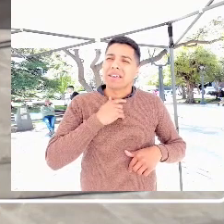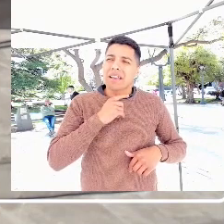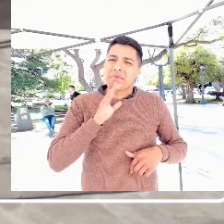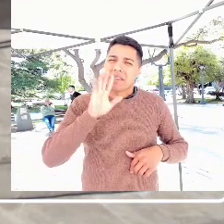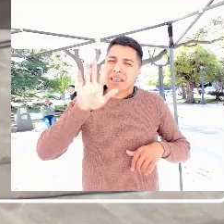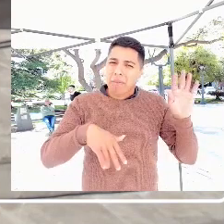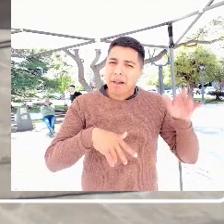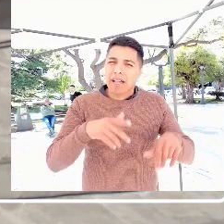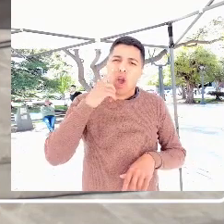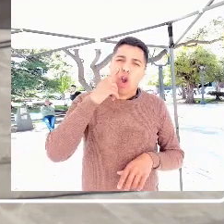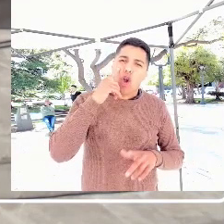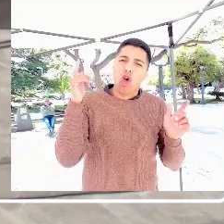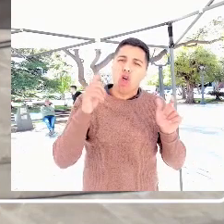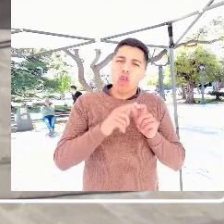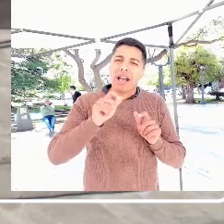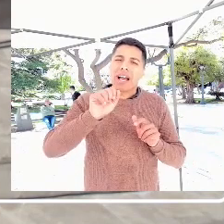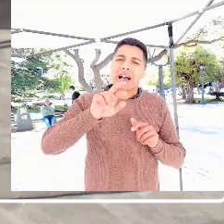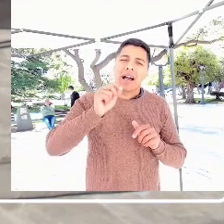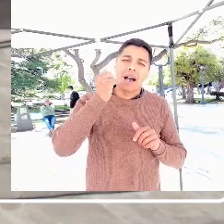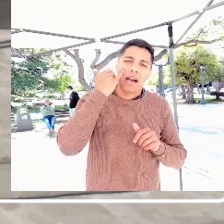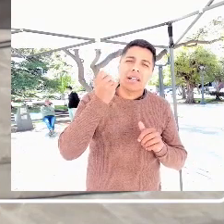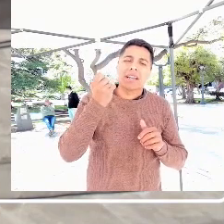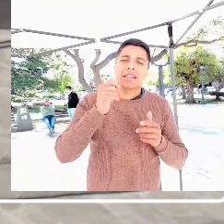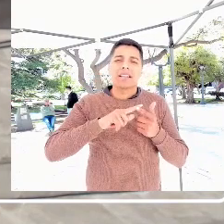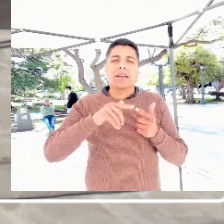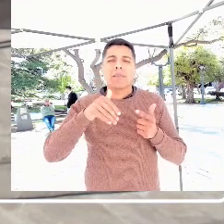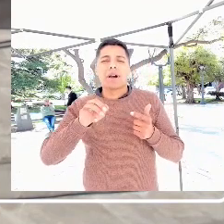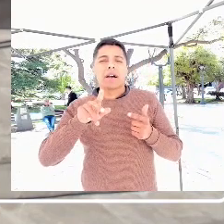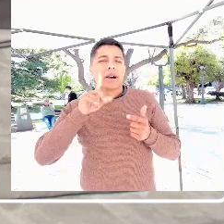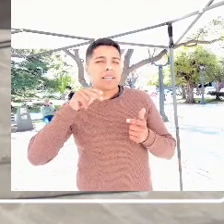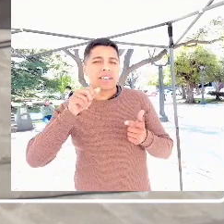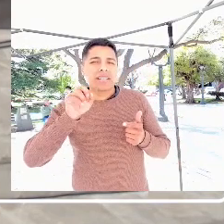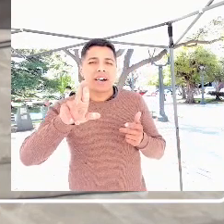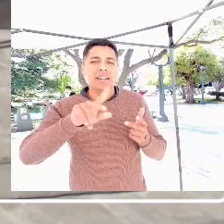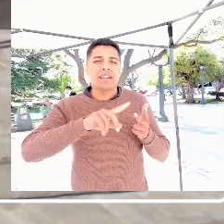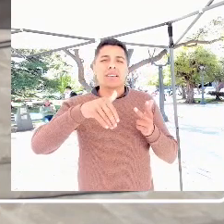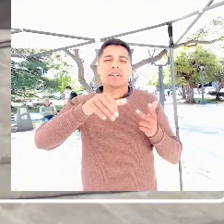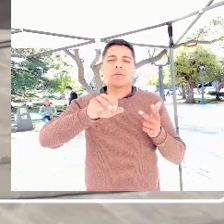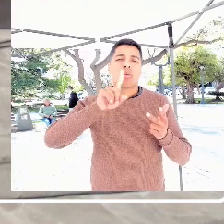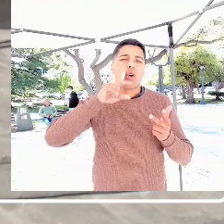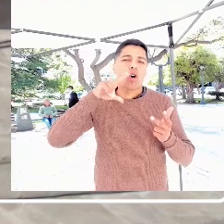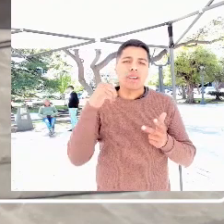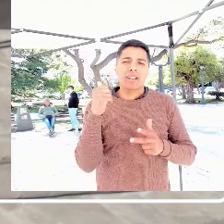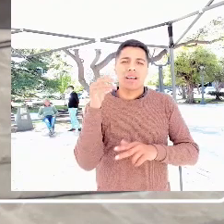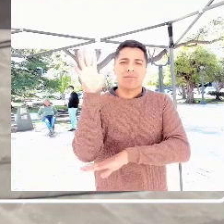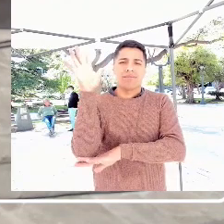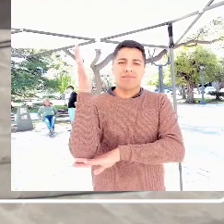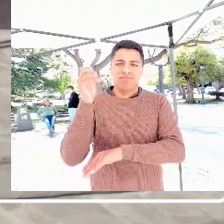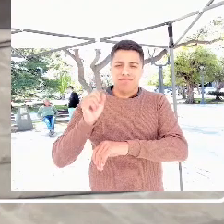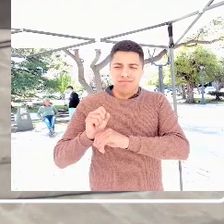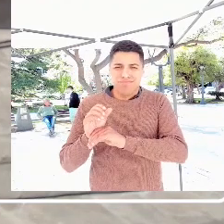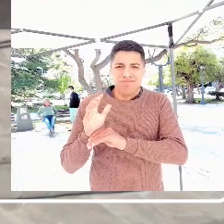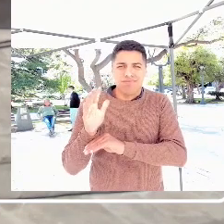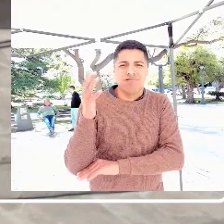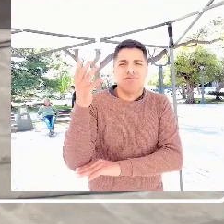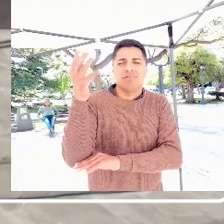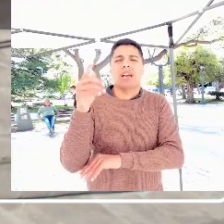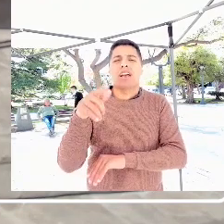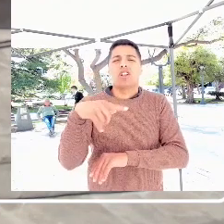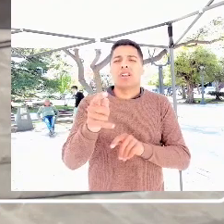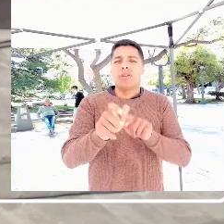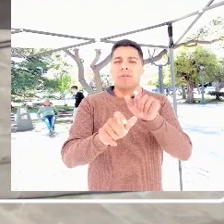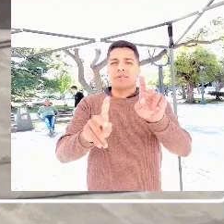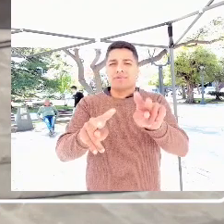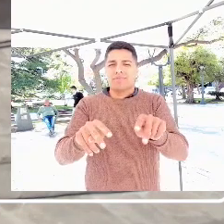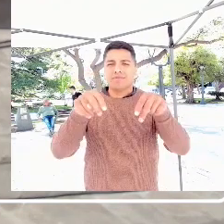las concejales Araya, Malinar y Molina a izar las enseñas patrias y al resto de los presentes a